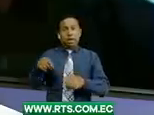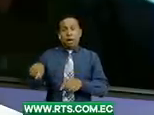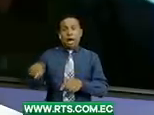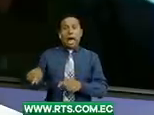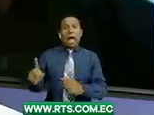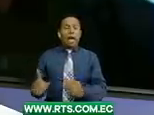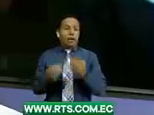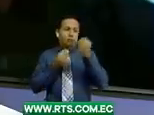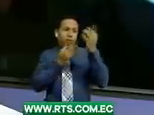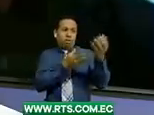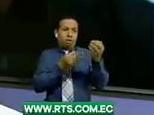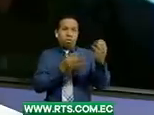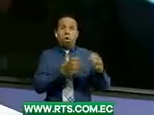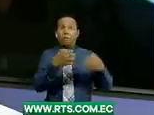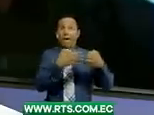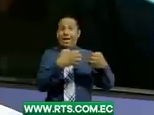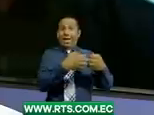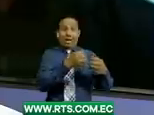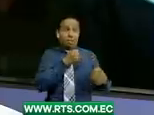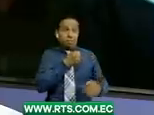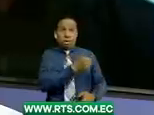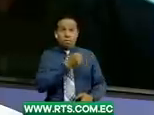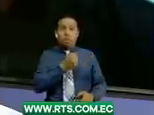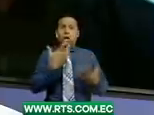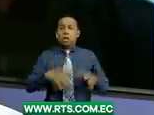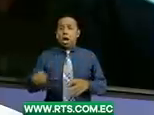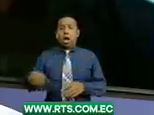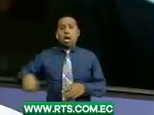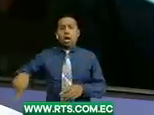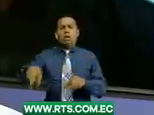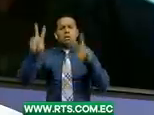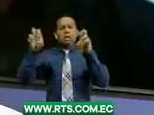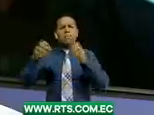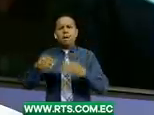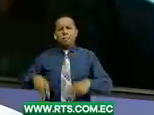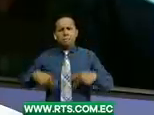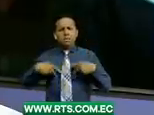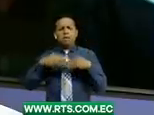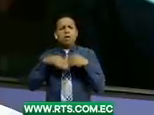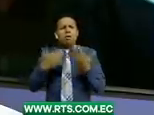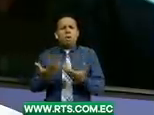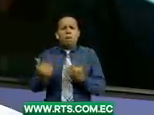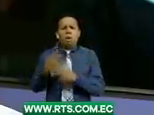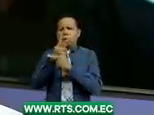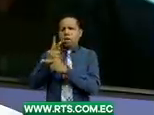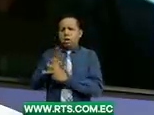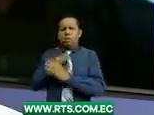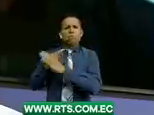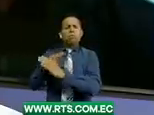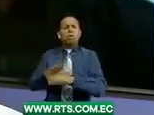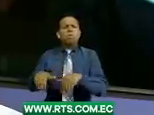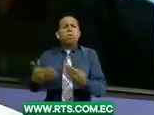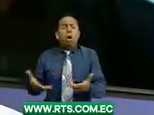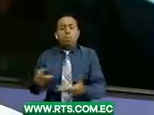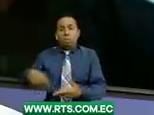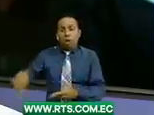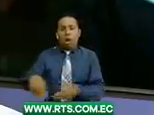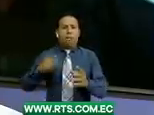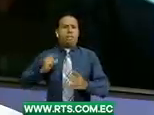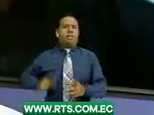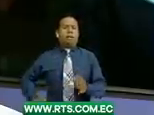nuestro informativo para contarnos cómo viven la cuarentena dispuesta por el brote de esta enfermedad en ese país